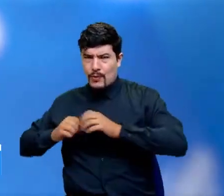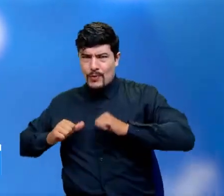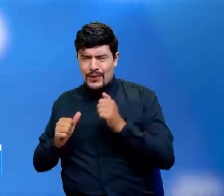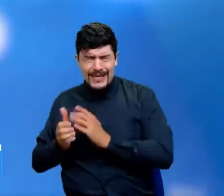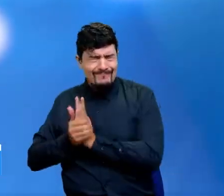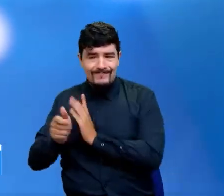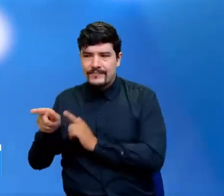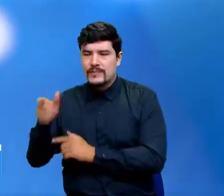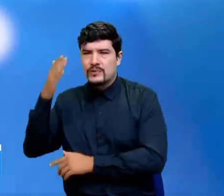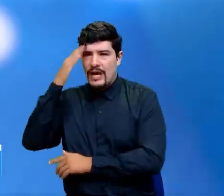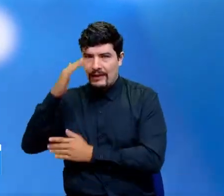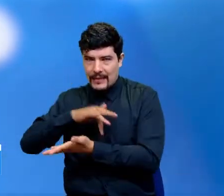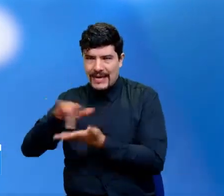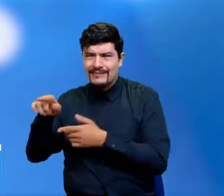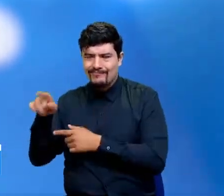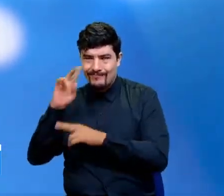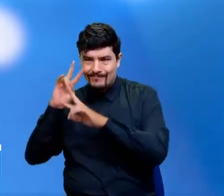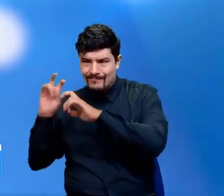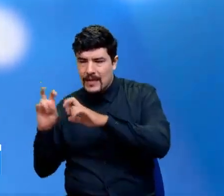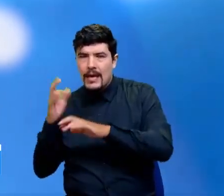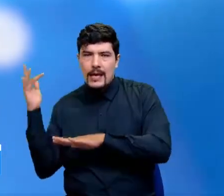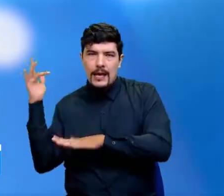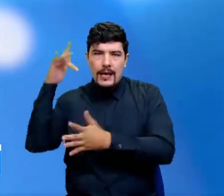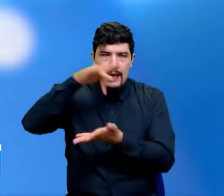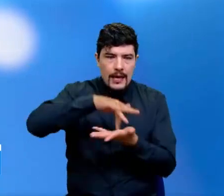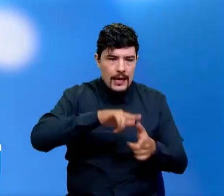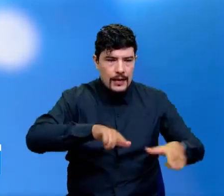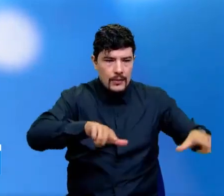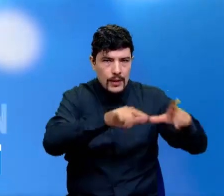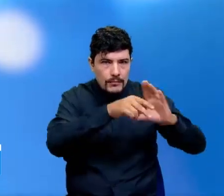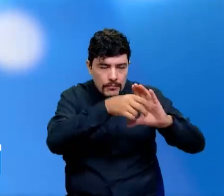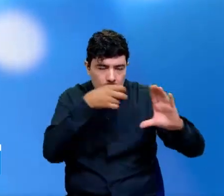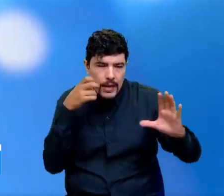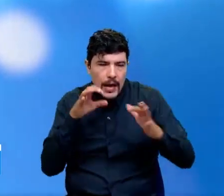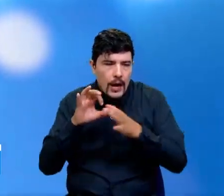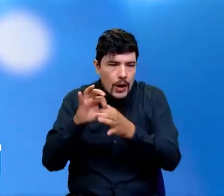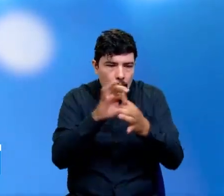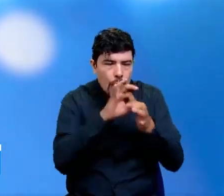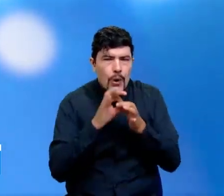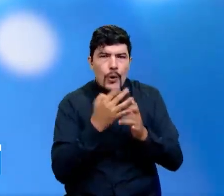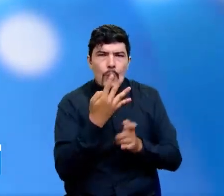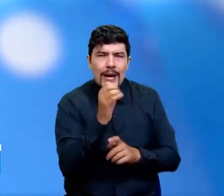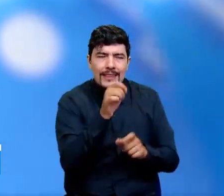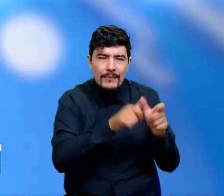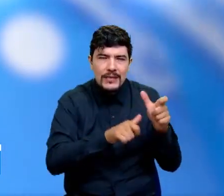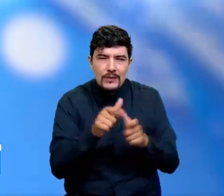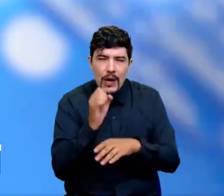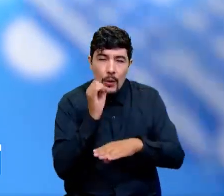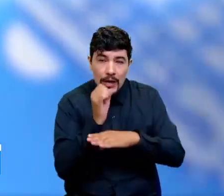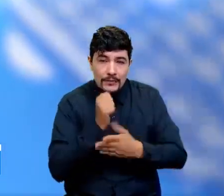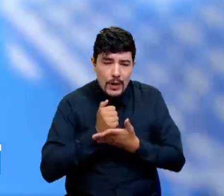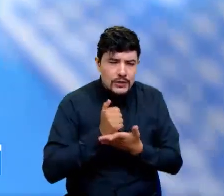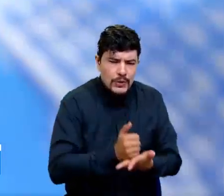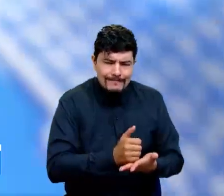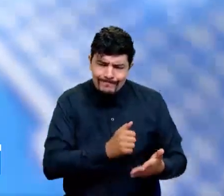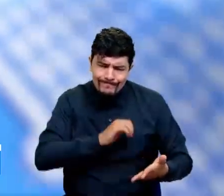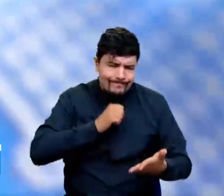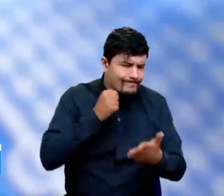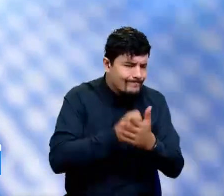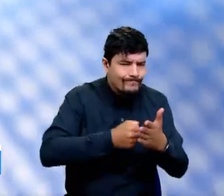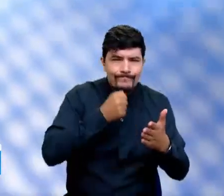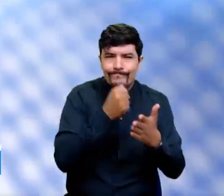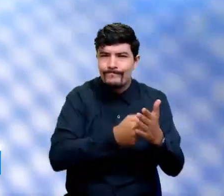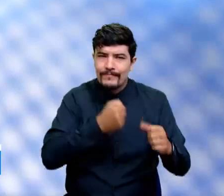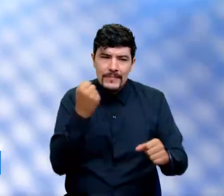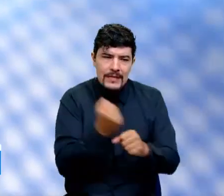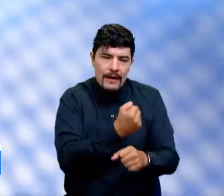experto en este tipo de emergencias, arribó a la mina afectada y se unió a más de 40 socorristas que han estado haciendo todo el trabajo